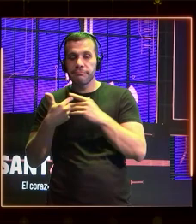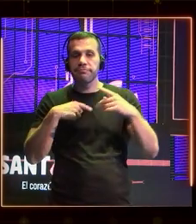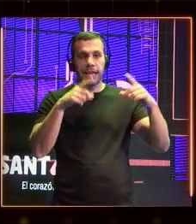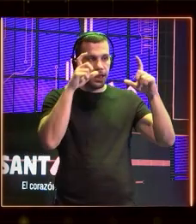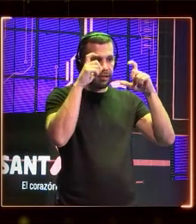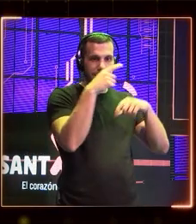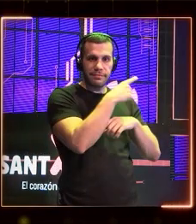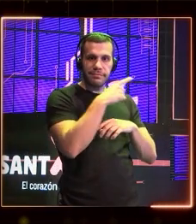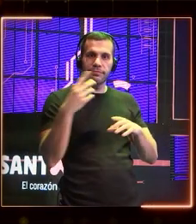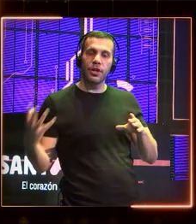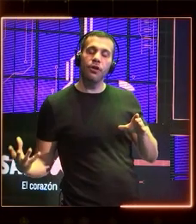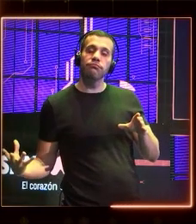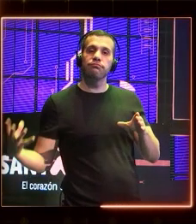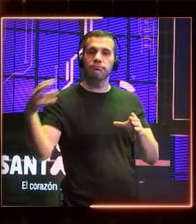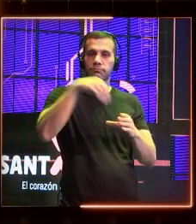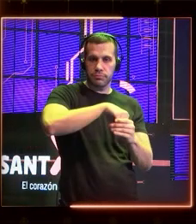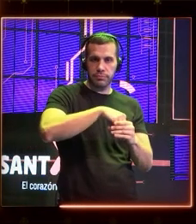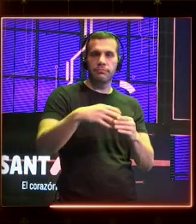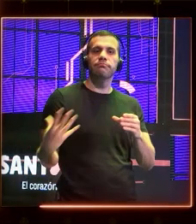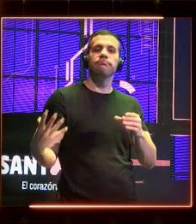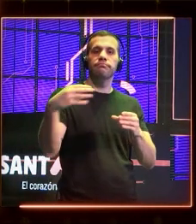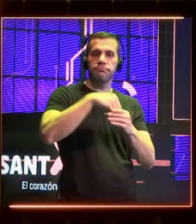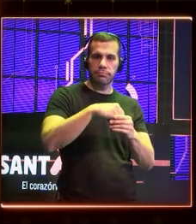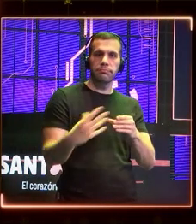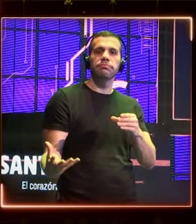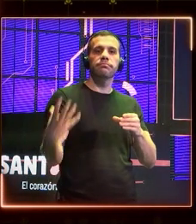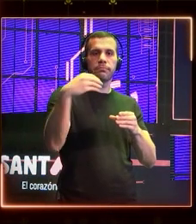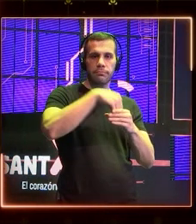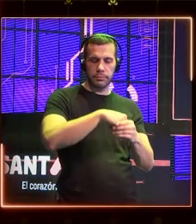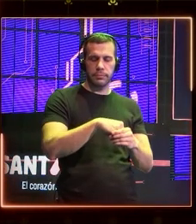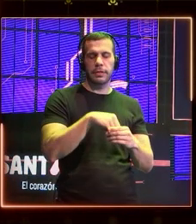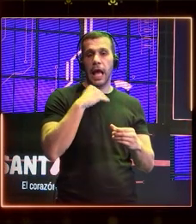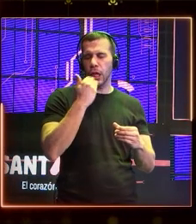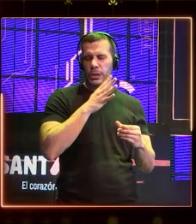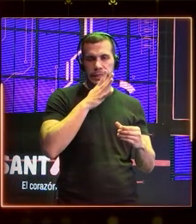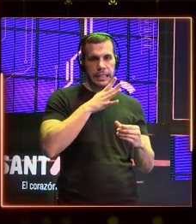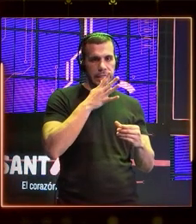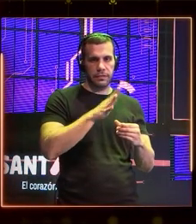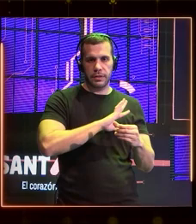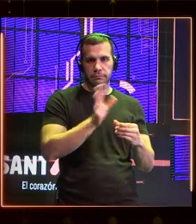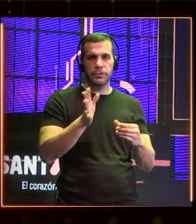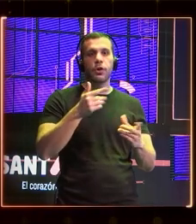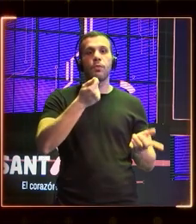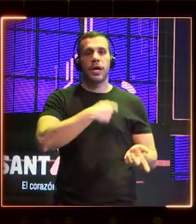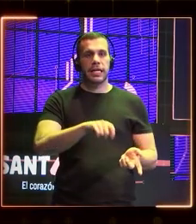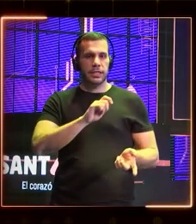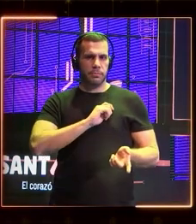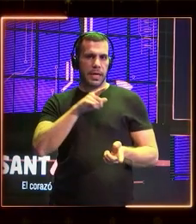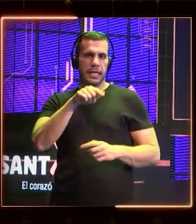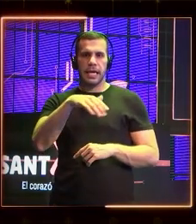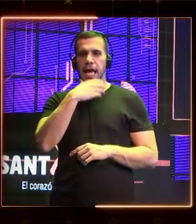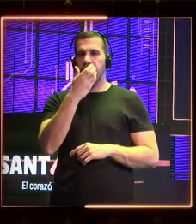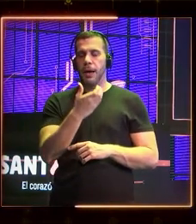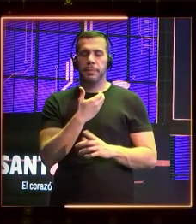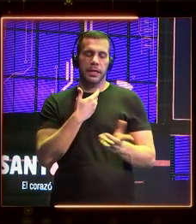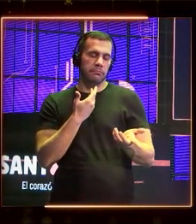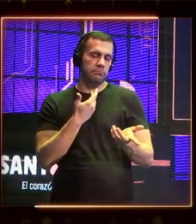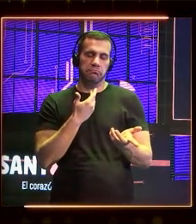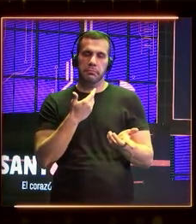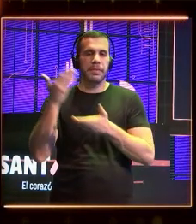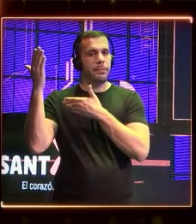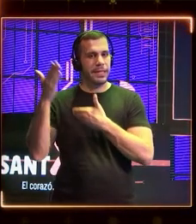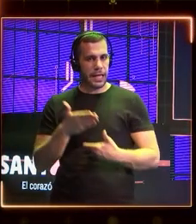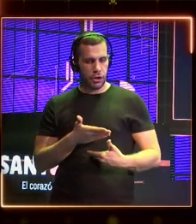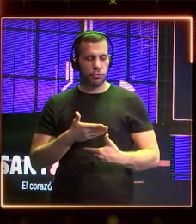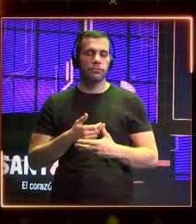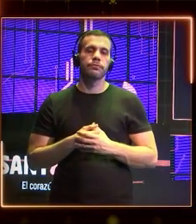una barbaridad lo que podemos hacer como Apple en España no se lanzó yo me invitaron de un Premium reseller de un Premium